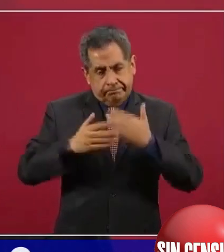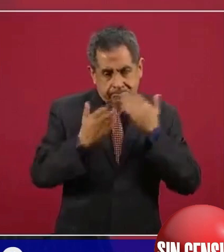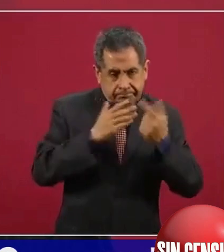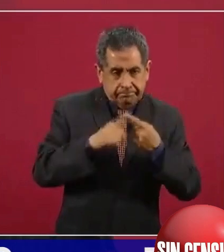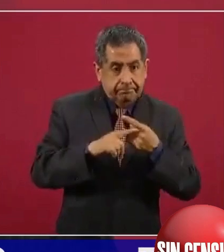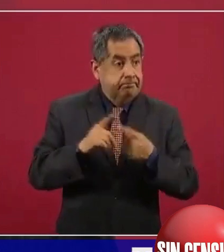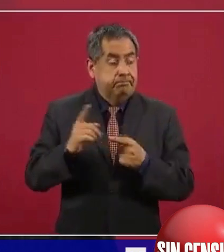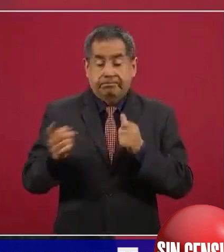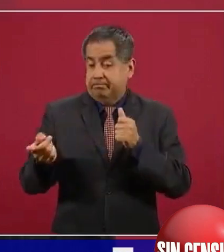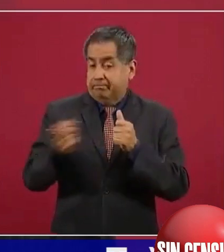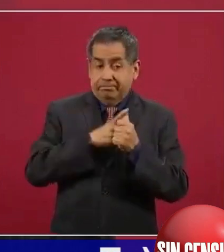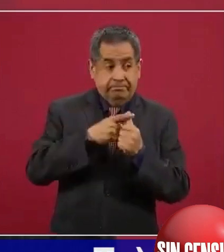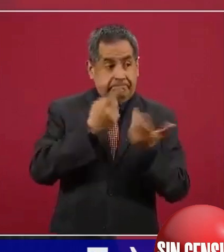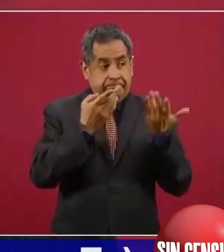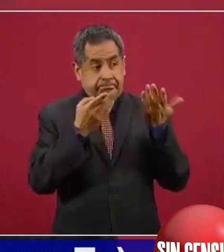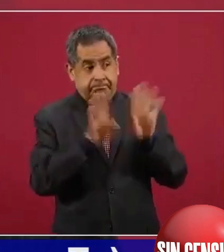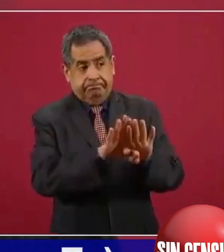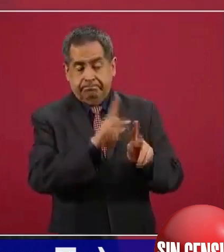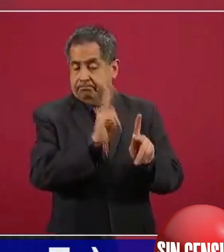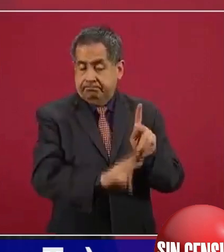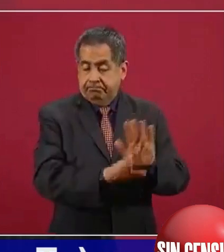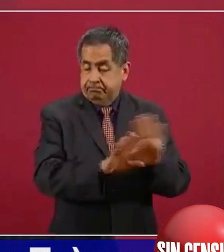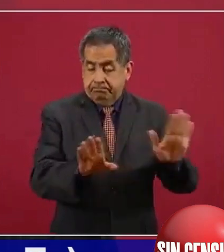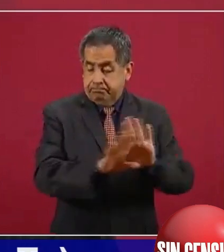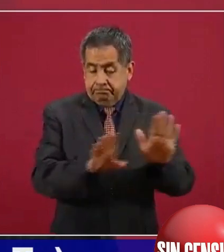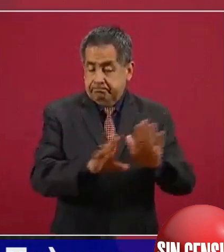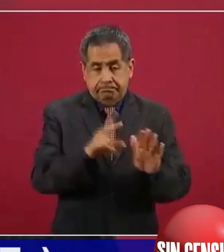que fue la primera actividad que se interrumpió